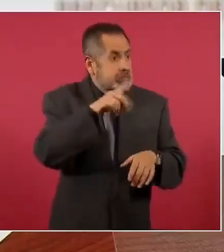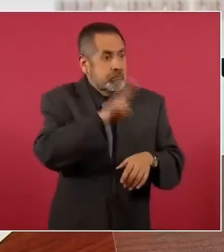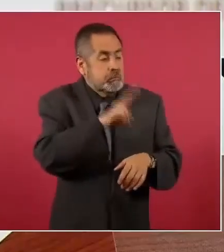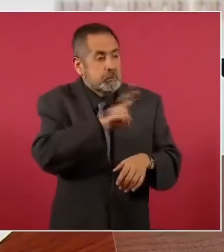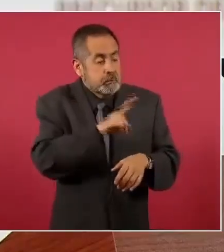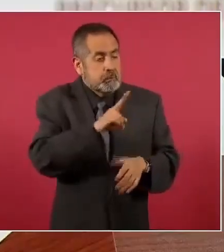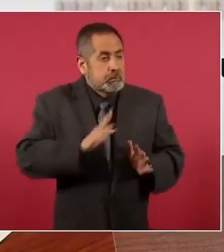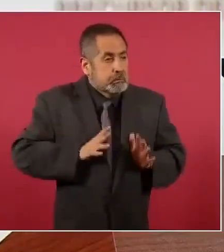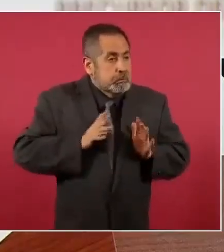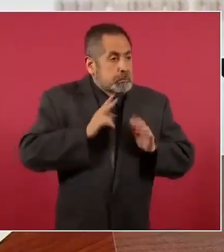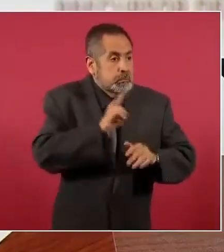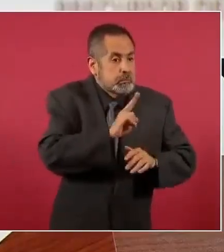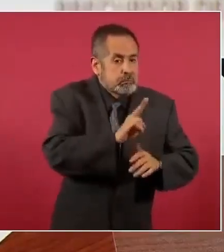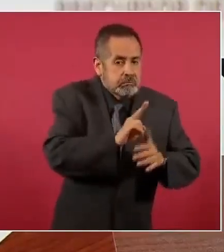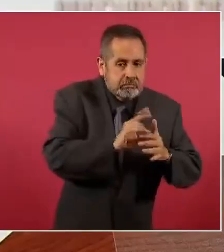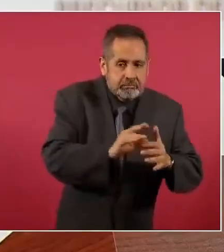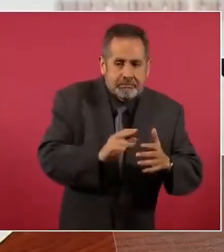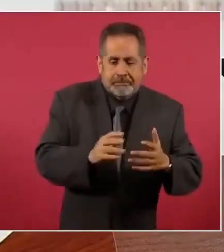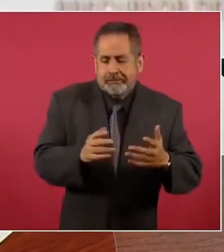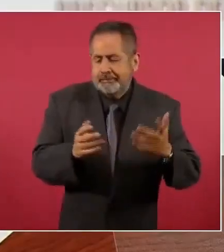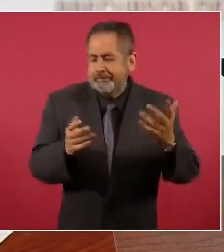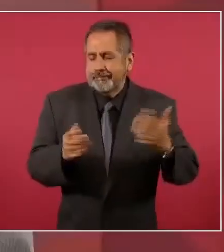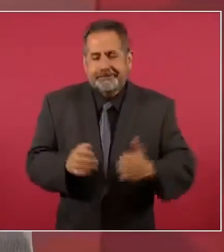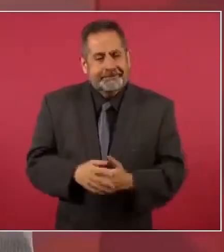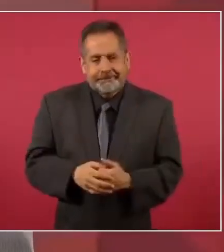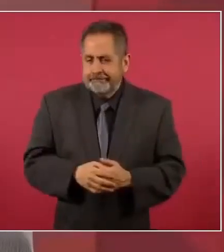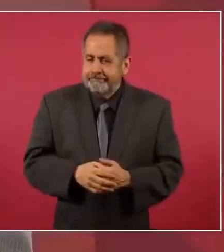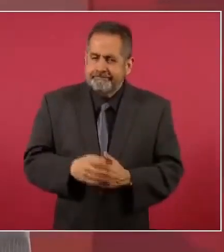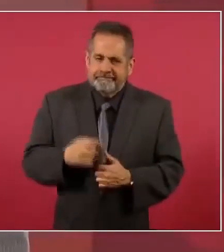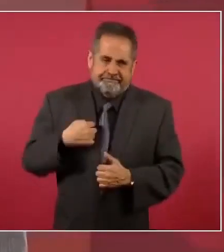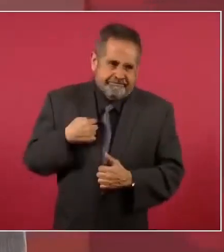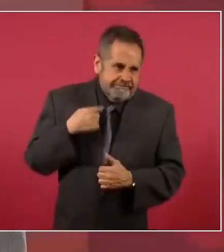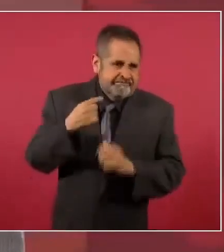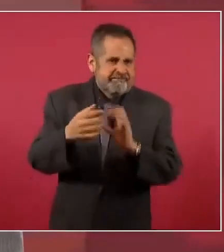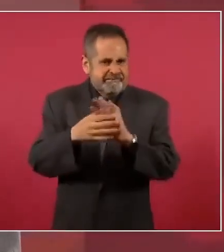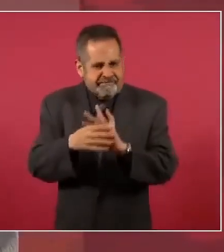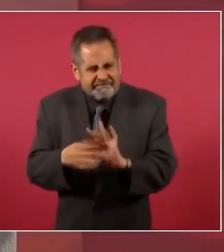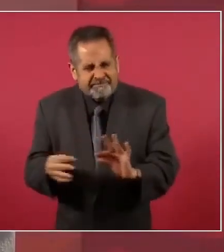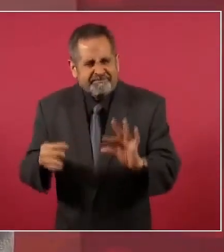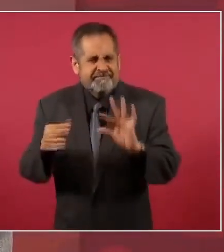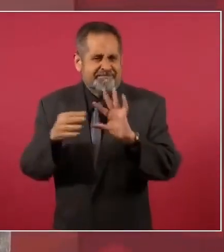Entonces, si es un trabajo importante